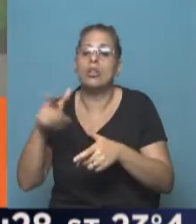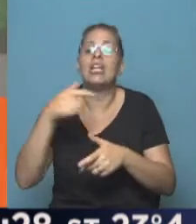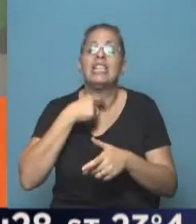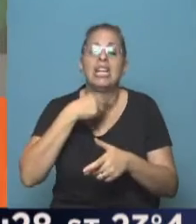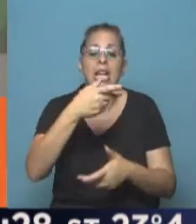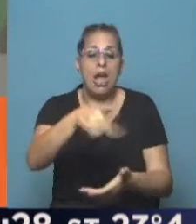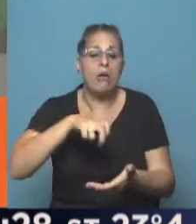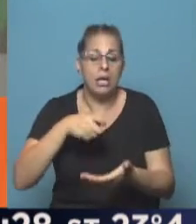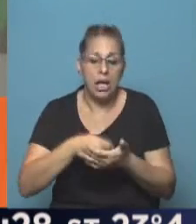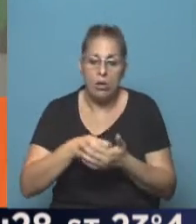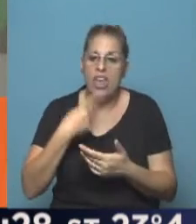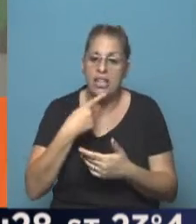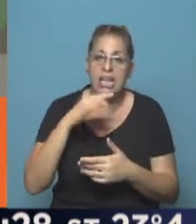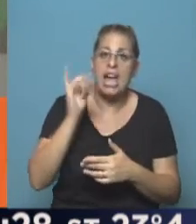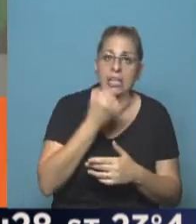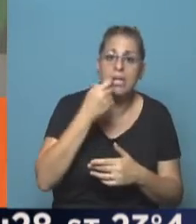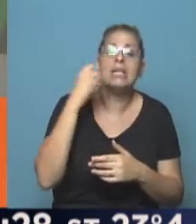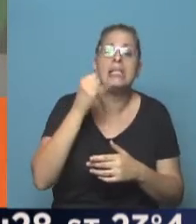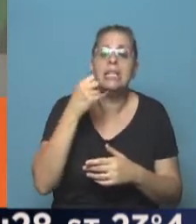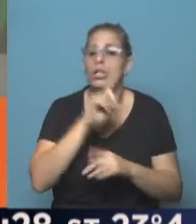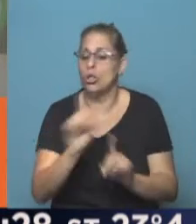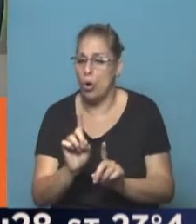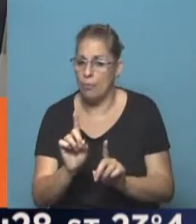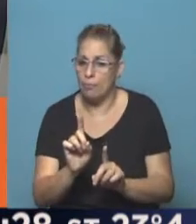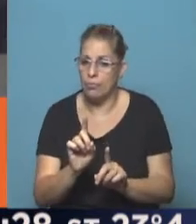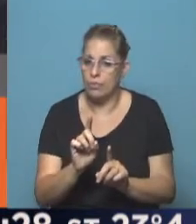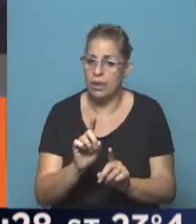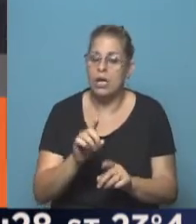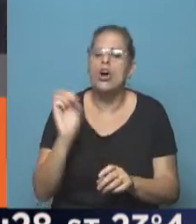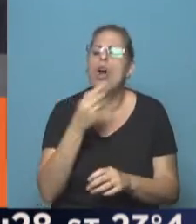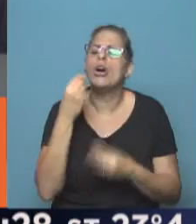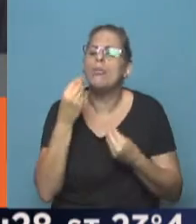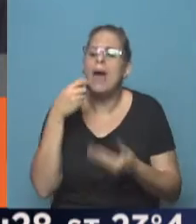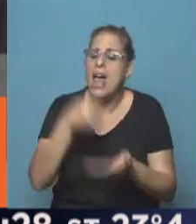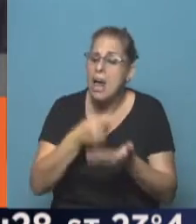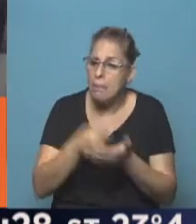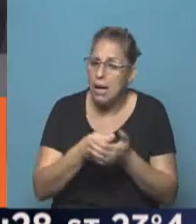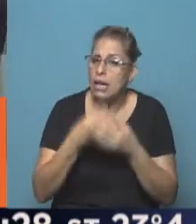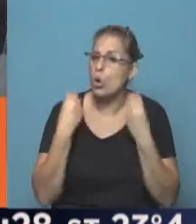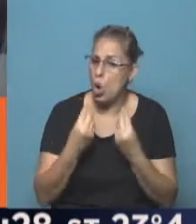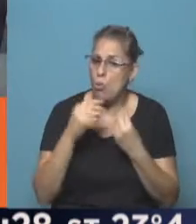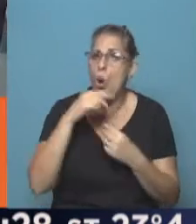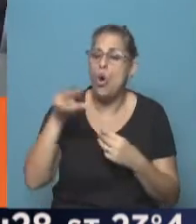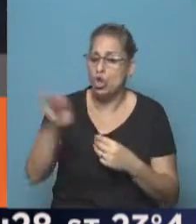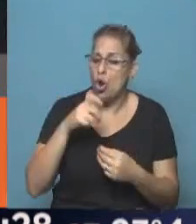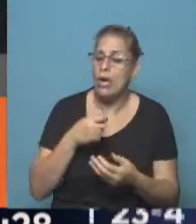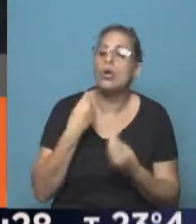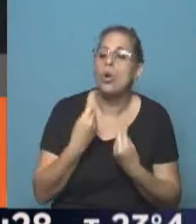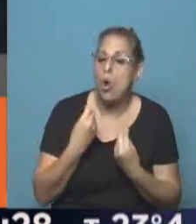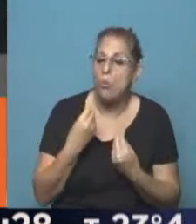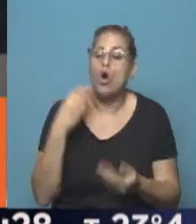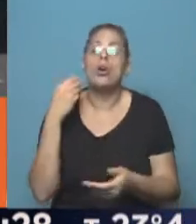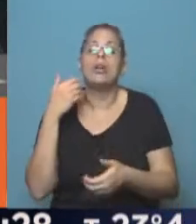en su conjunto le dicen aceptamos o no aceptamos. ¿Qué es lo razonable para pagar o qué es lo razonable para cobrar en una situación